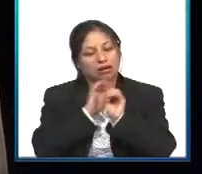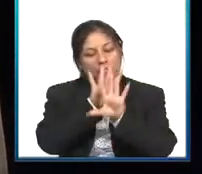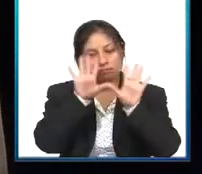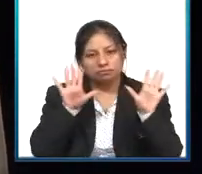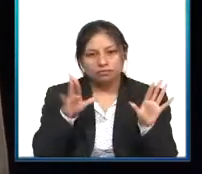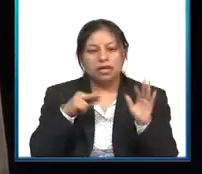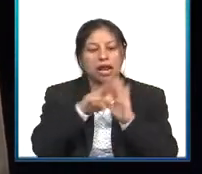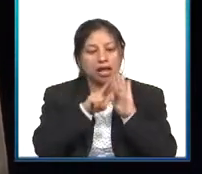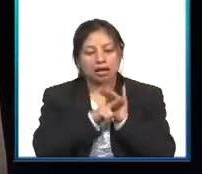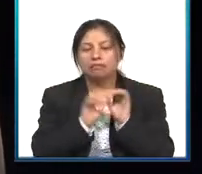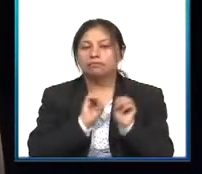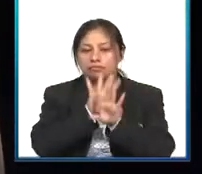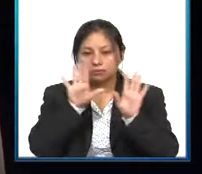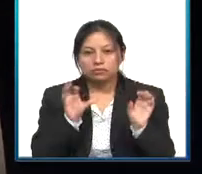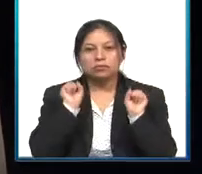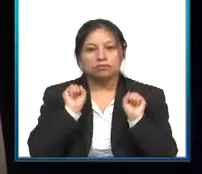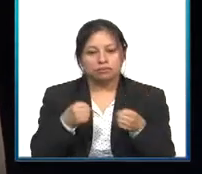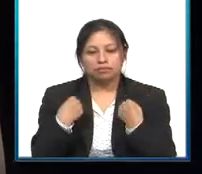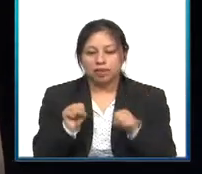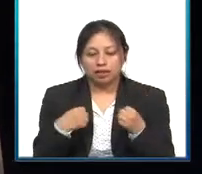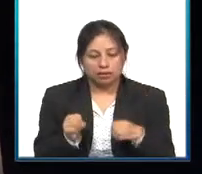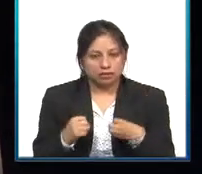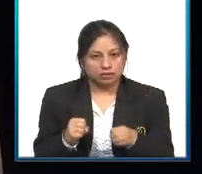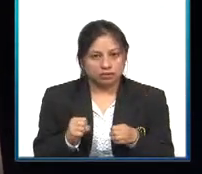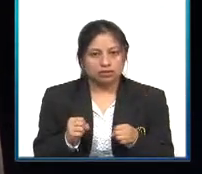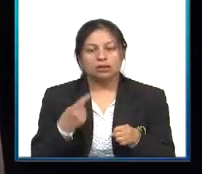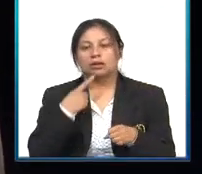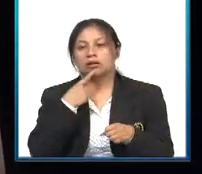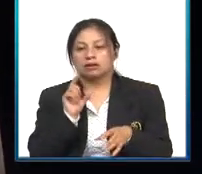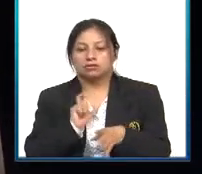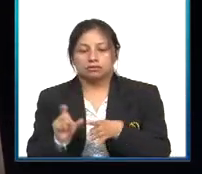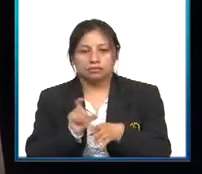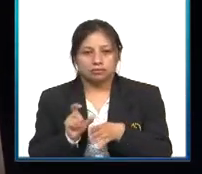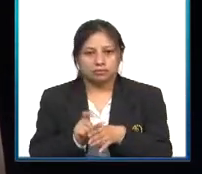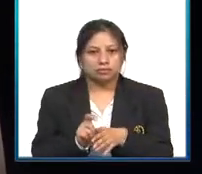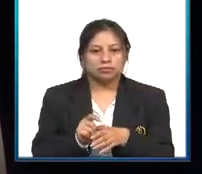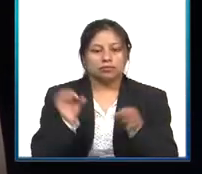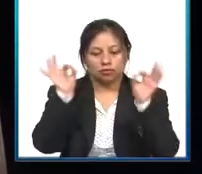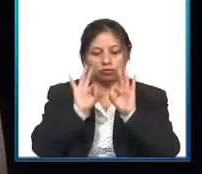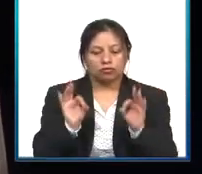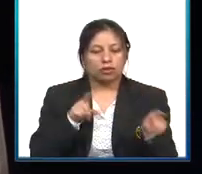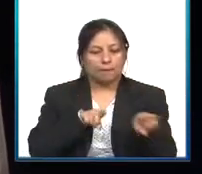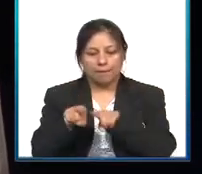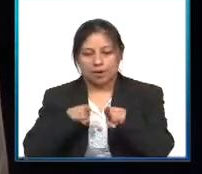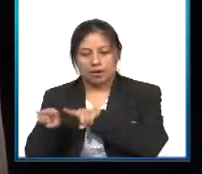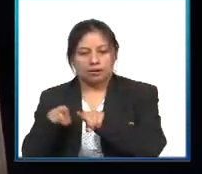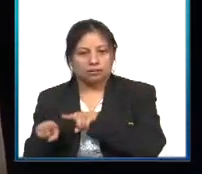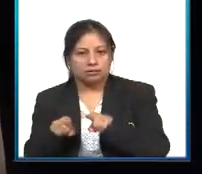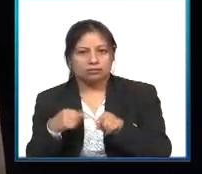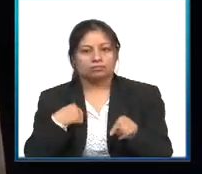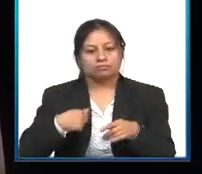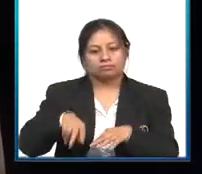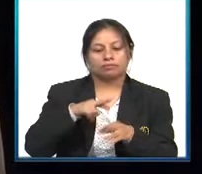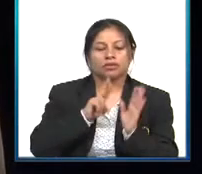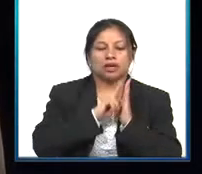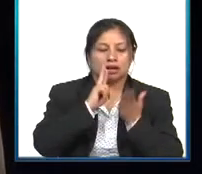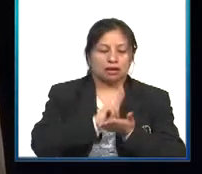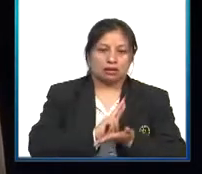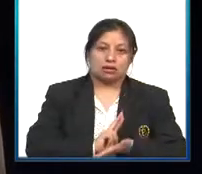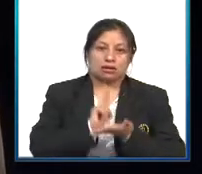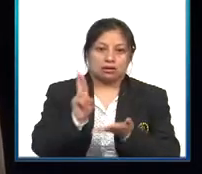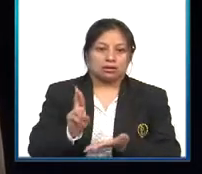las reglas claras para operar en Guatemala y estemos de forma competitiva a nivel